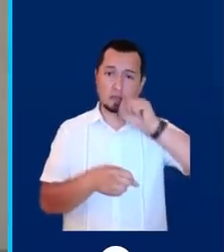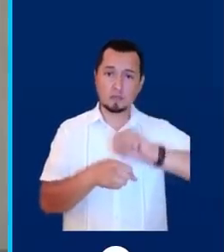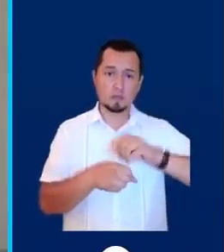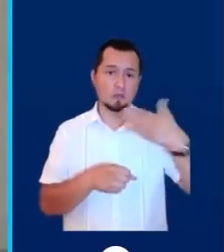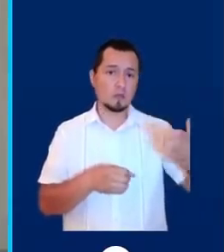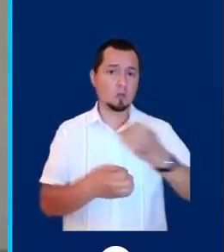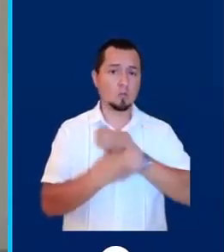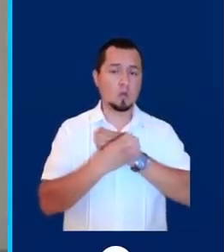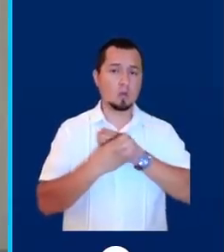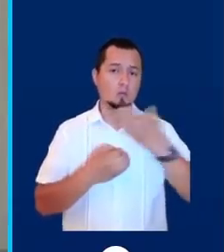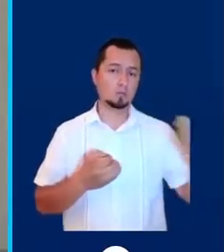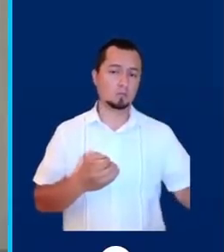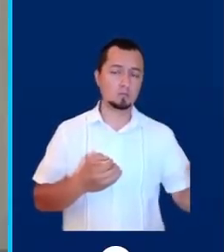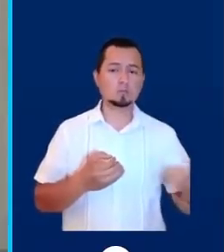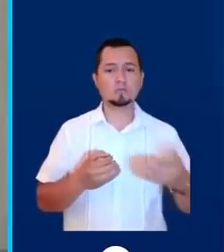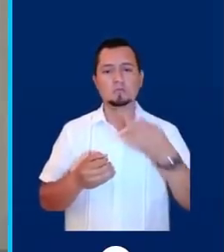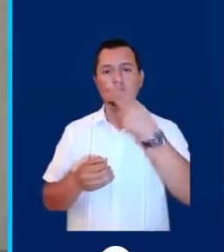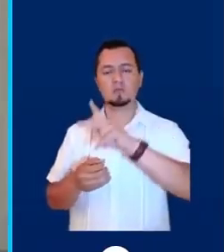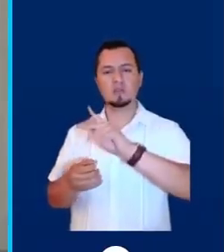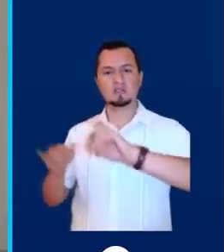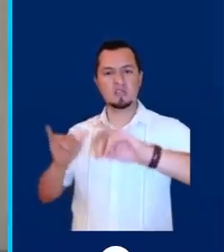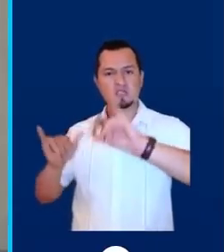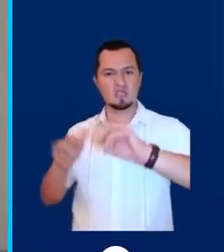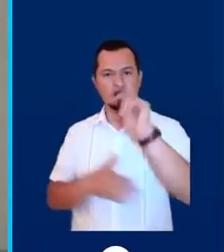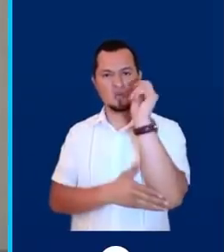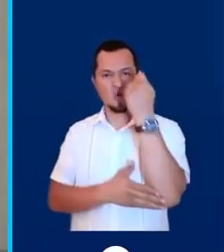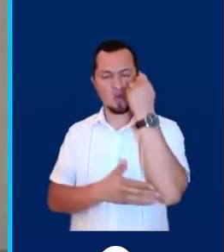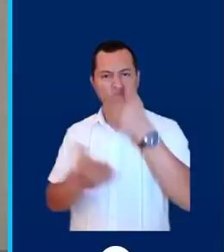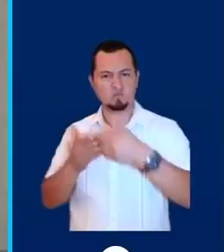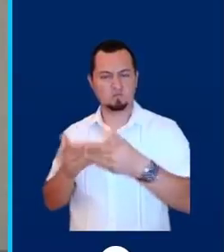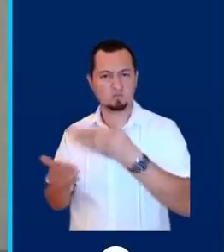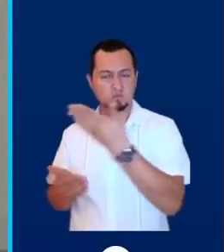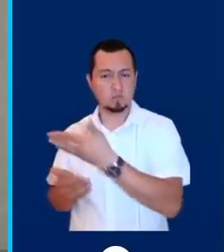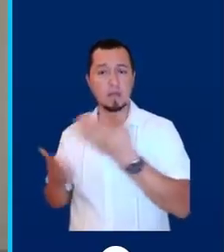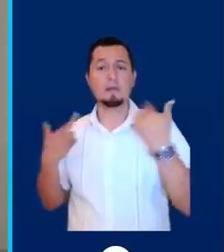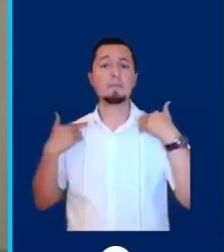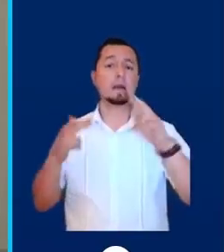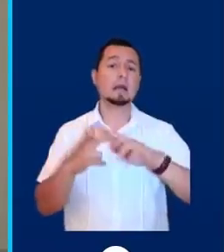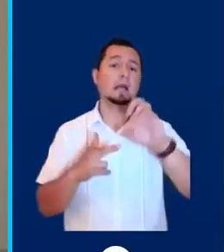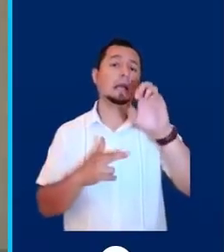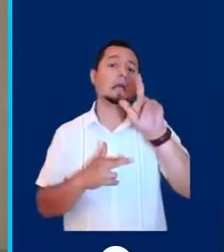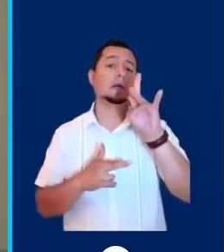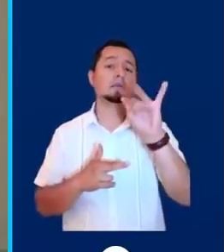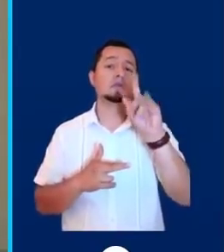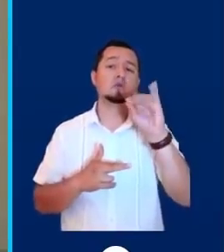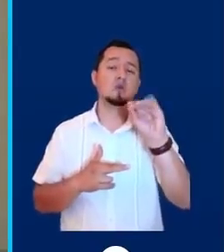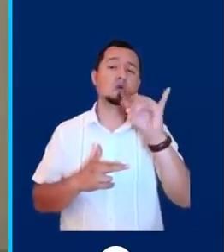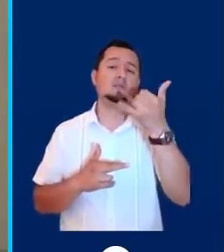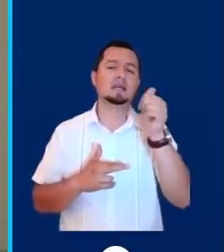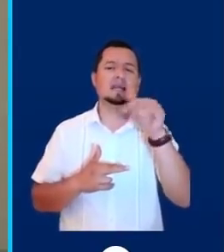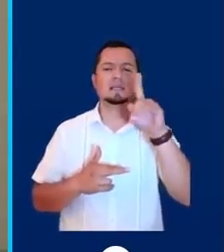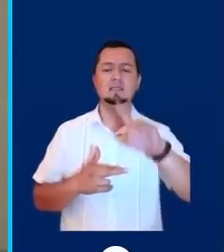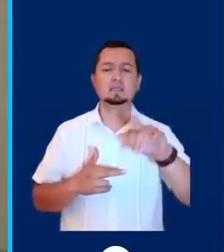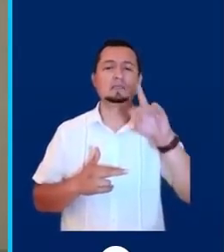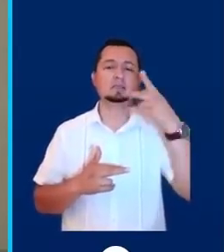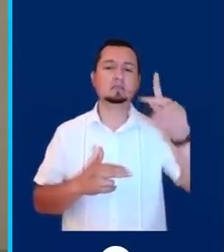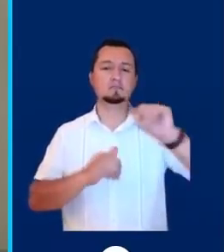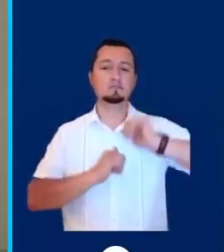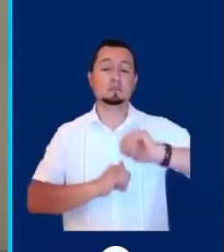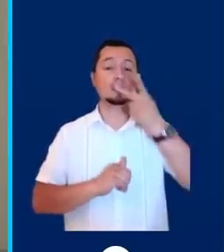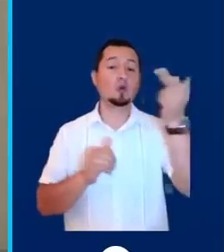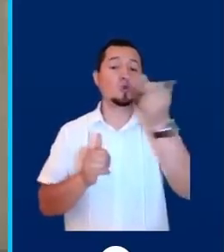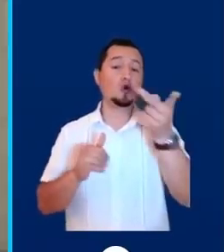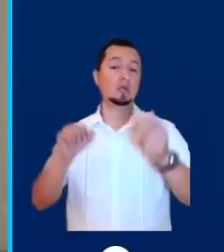de Educación, el Secretario de Innovación, Ciencia y Tecnología y el Maestro Elpidio Yáñez, el Maestro Arnoldo Rubio, dirigentes de la